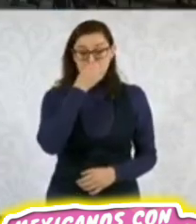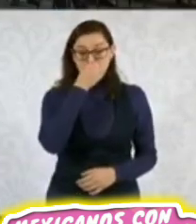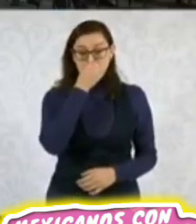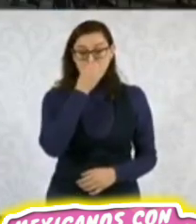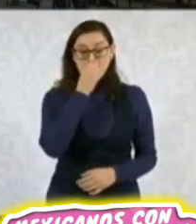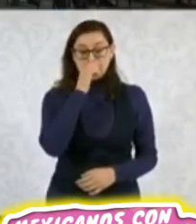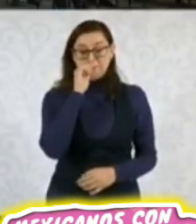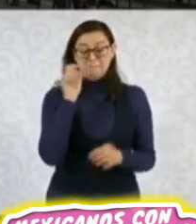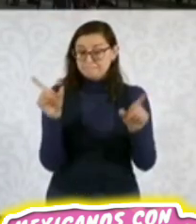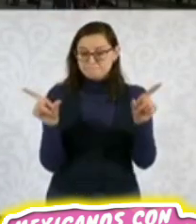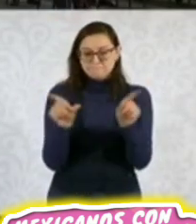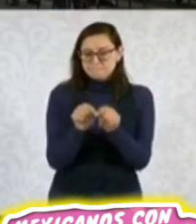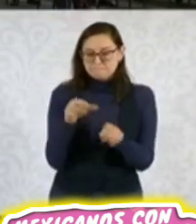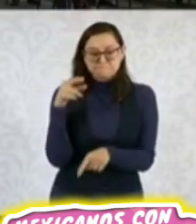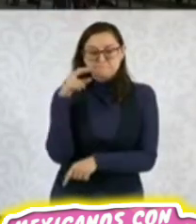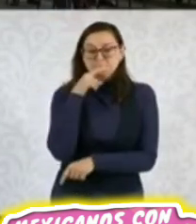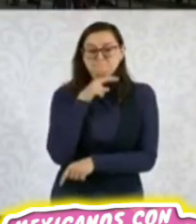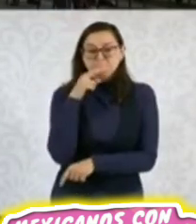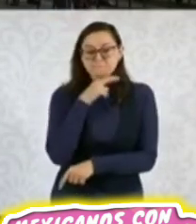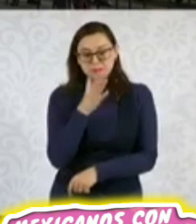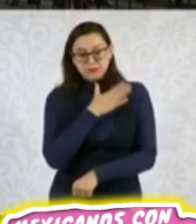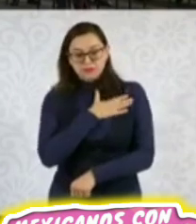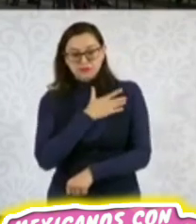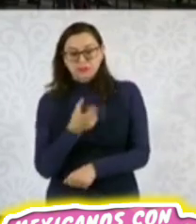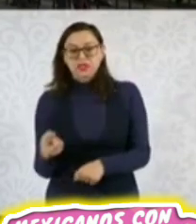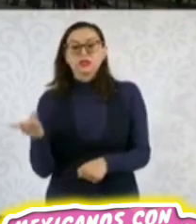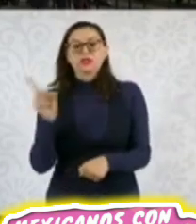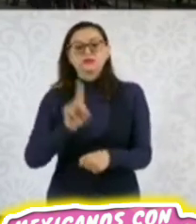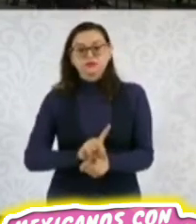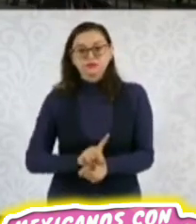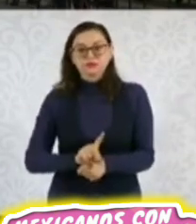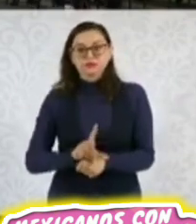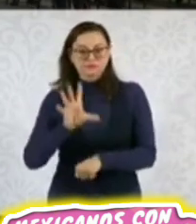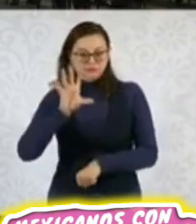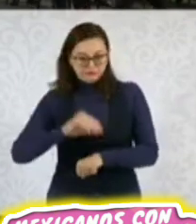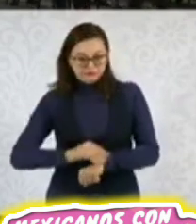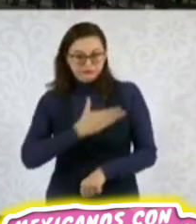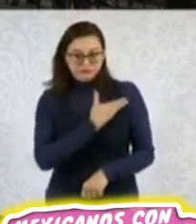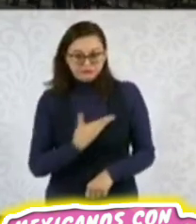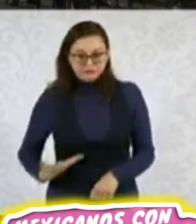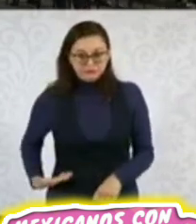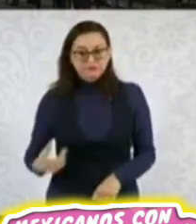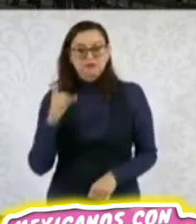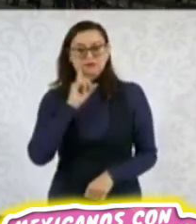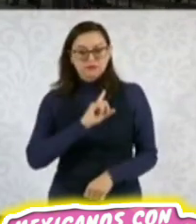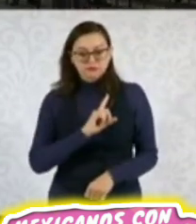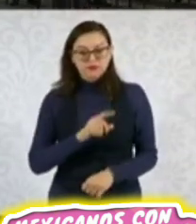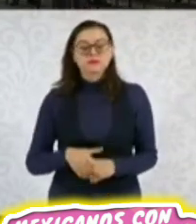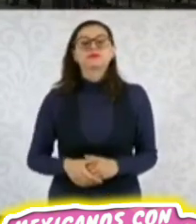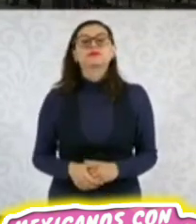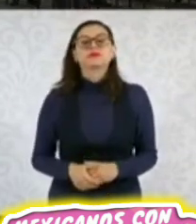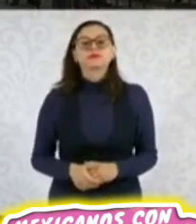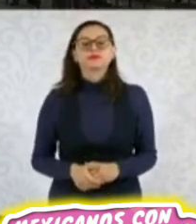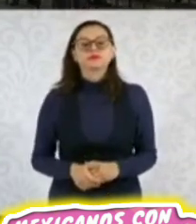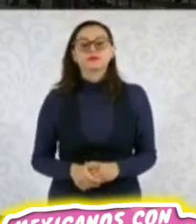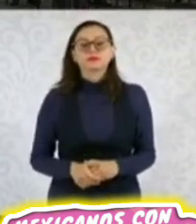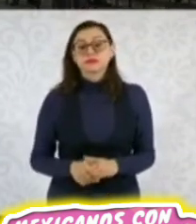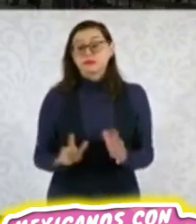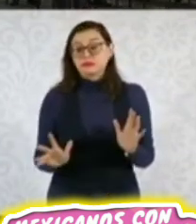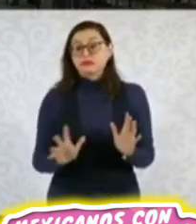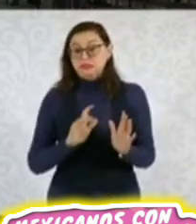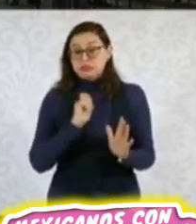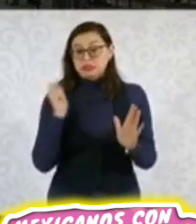Algo muy rápido. Muy buenos días. Con su permiso, presidenta. Efectivamente es un marco